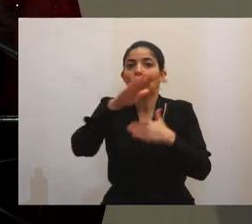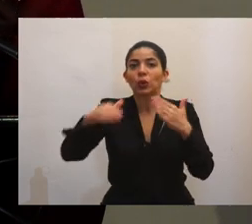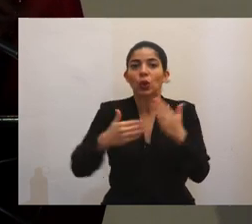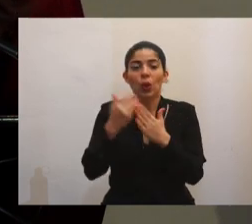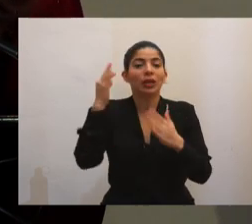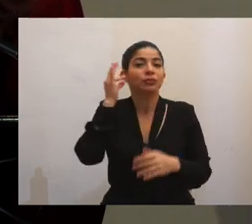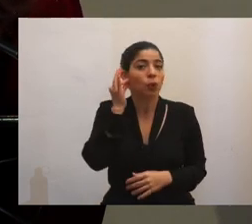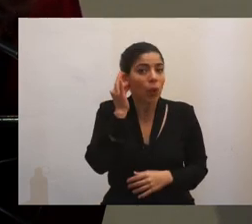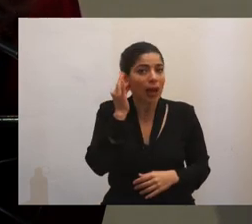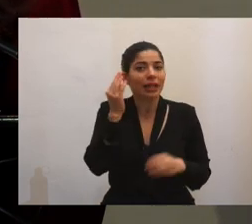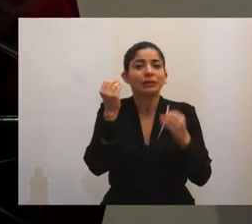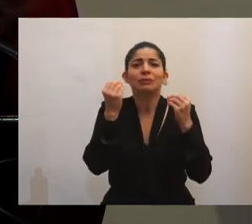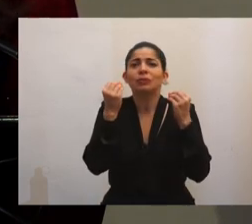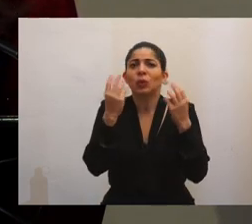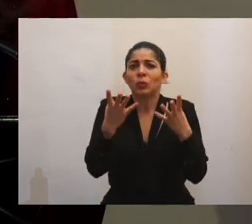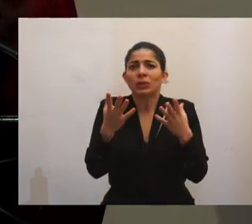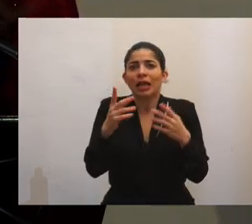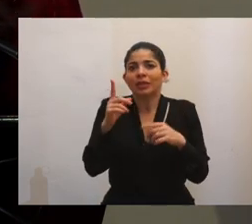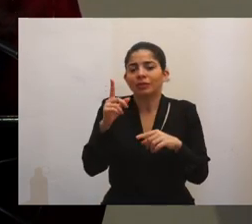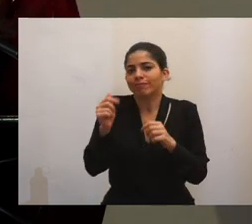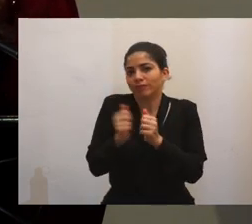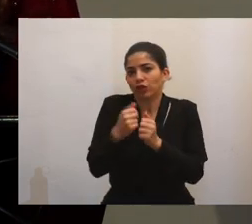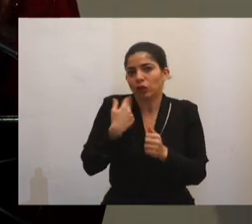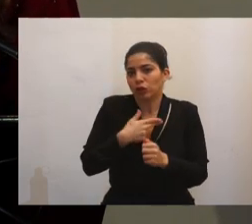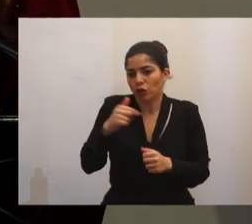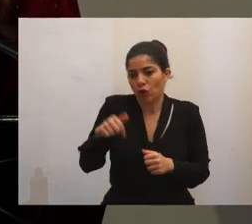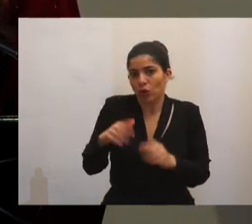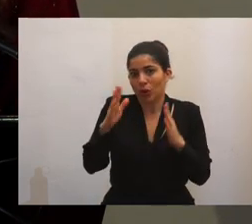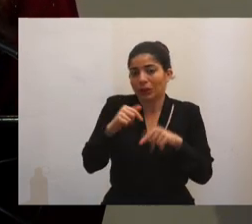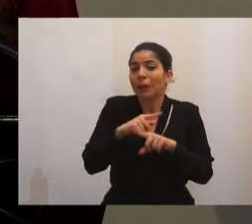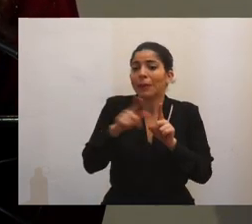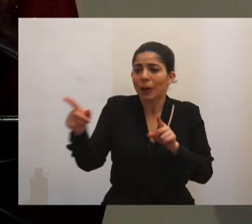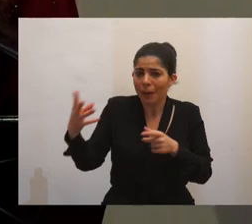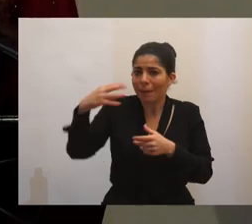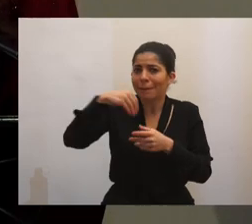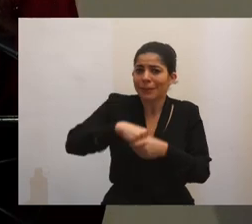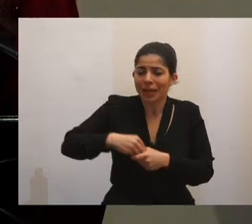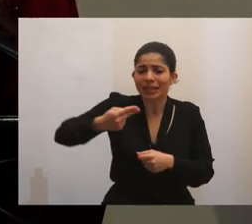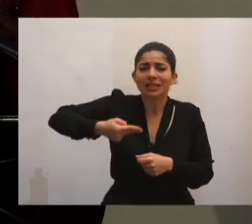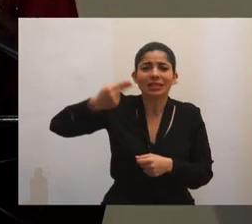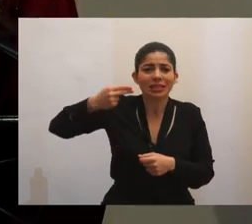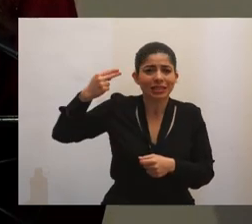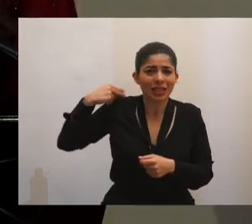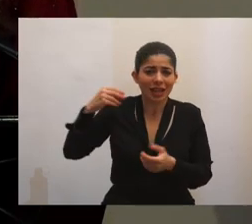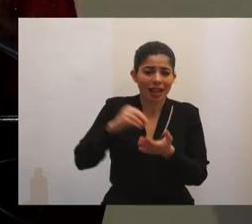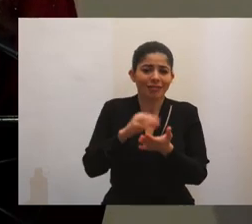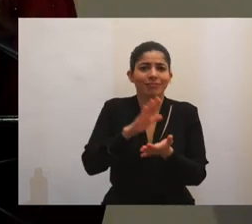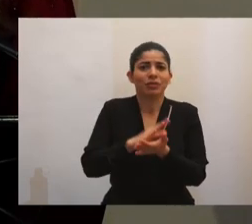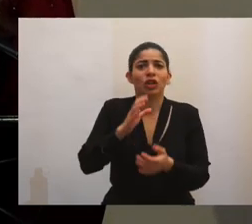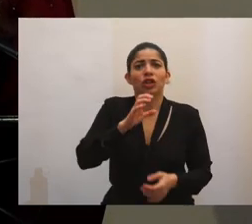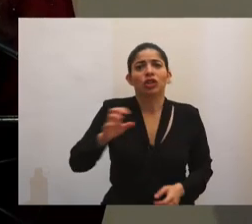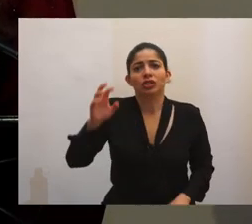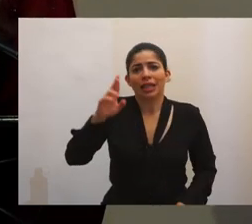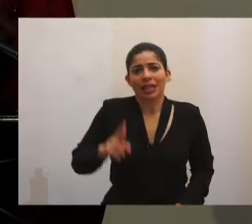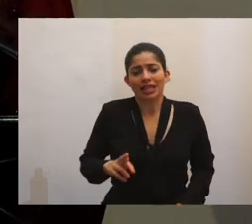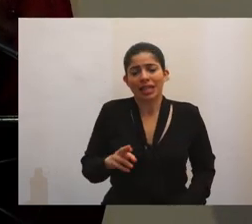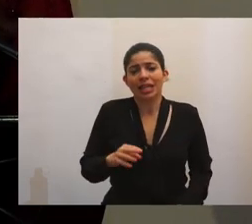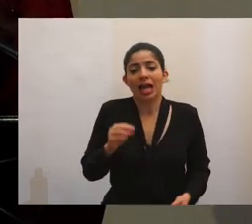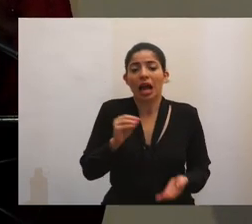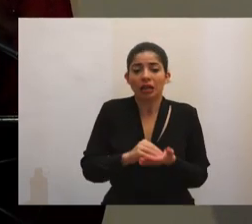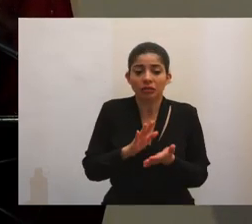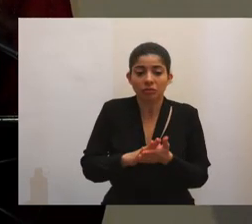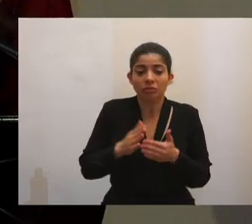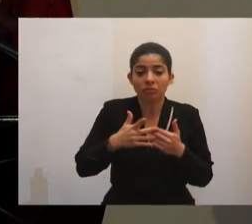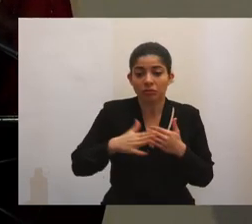mujeres que muchas hoy no nos acompañan, pero que fueron parte de la historia que escribe hoy Costa Rica, que escribió y que los